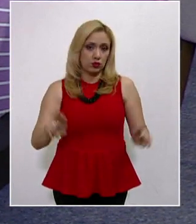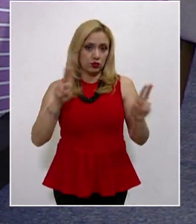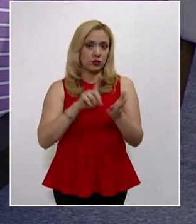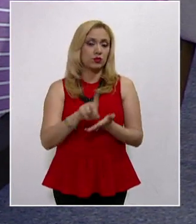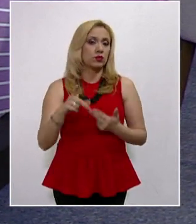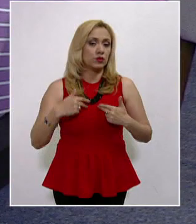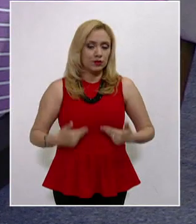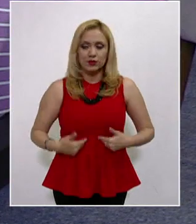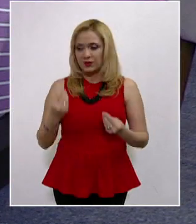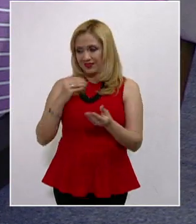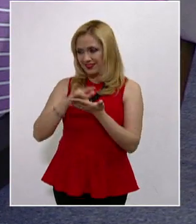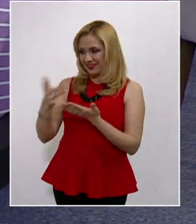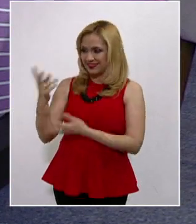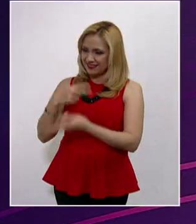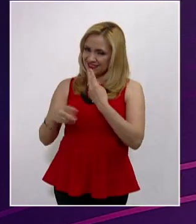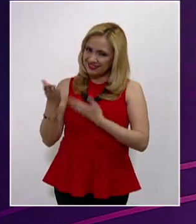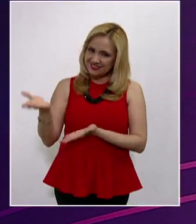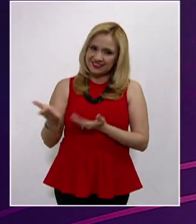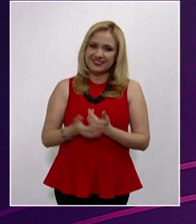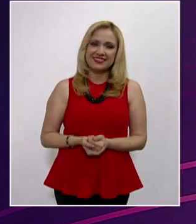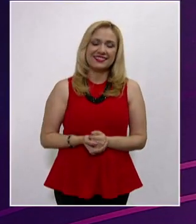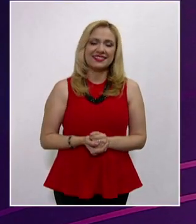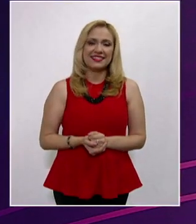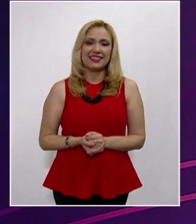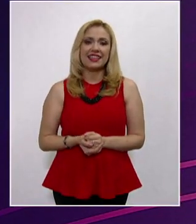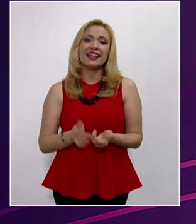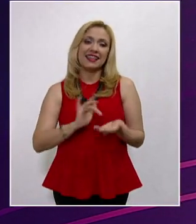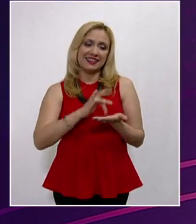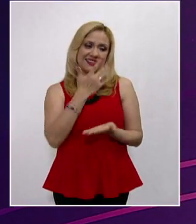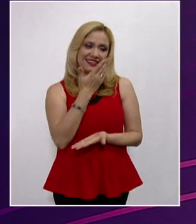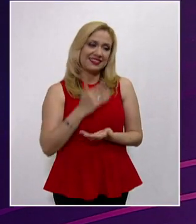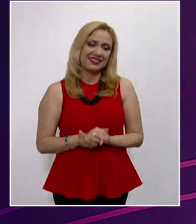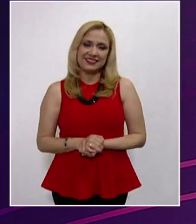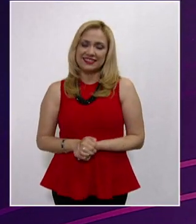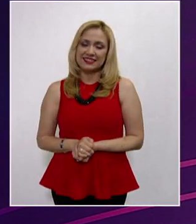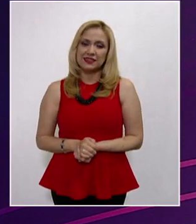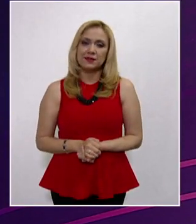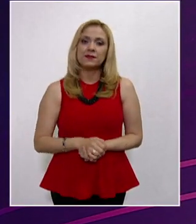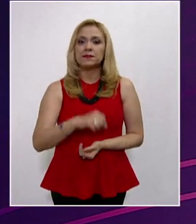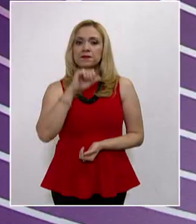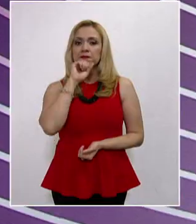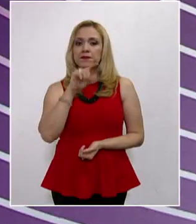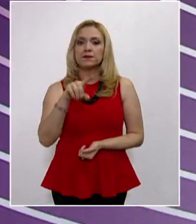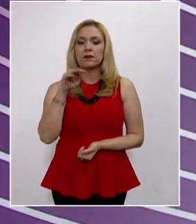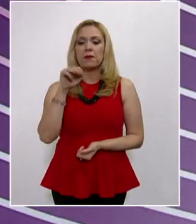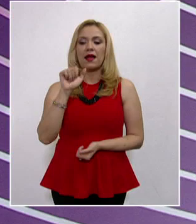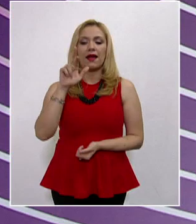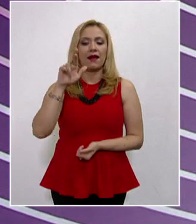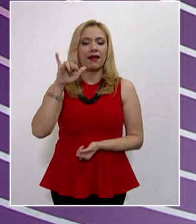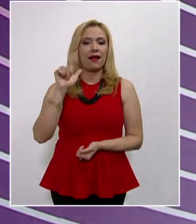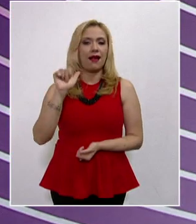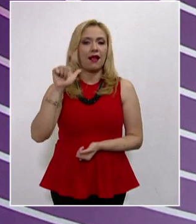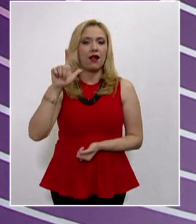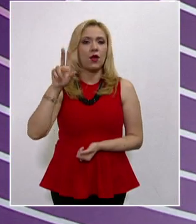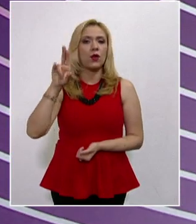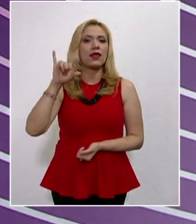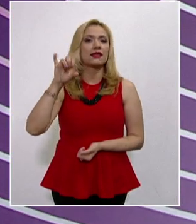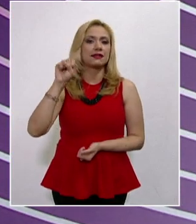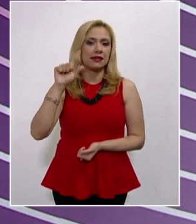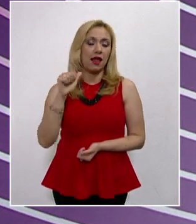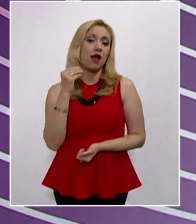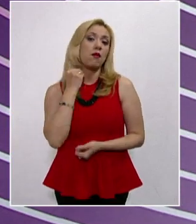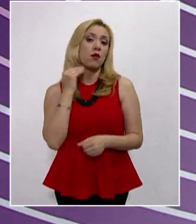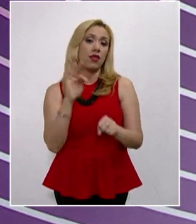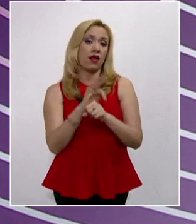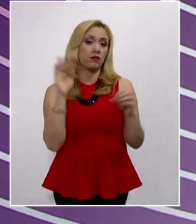Humanos. Muchas gracias, Octavio, por estar aquí con nosotros. Gracias, igualmente. También se encuentra María Luisa Aguilar Rodríguez. Ella es abogada,